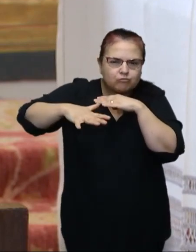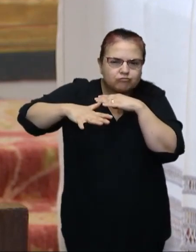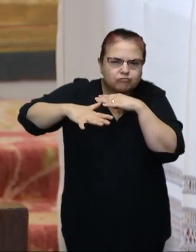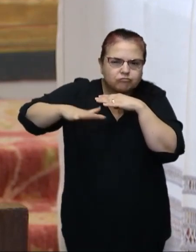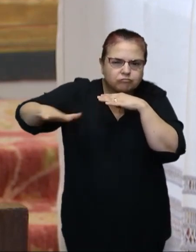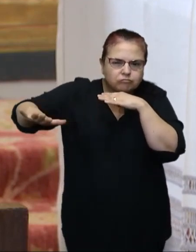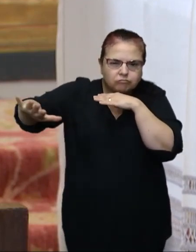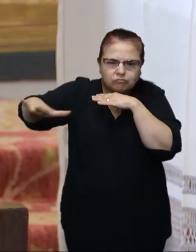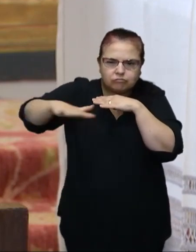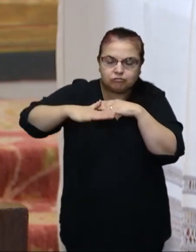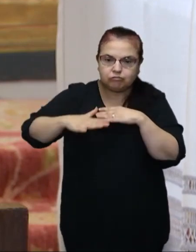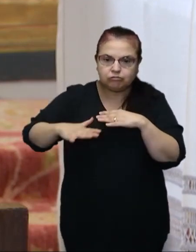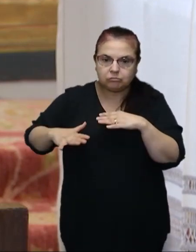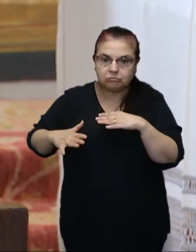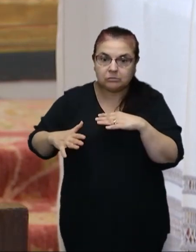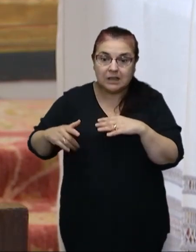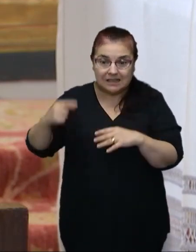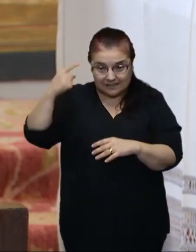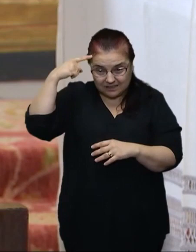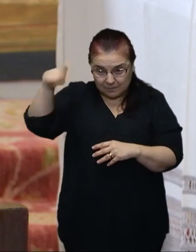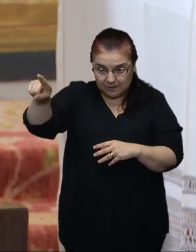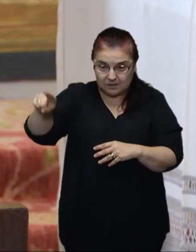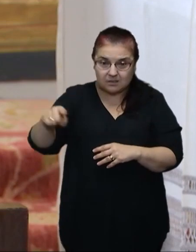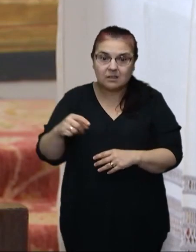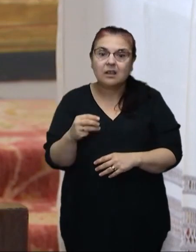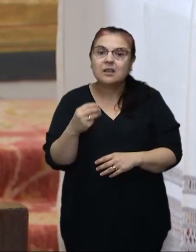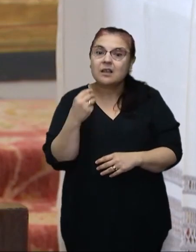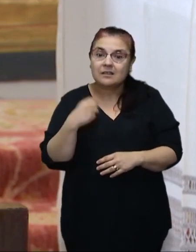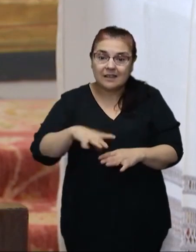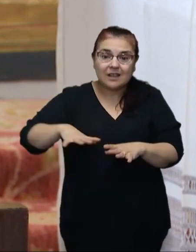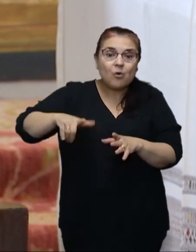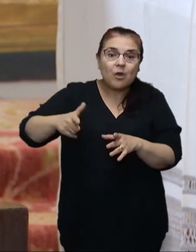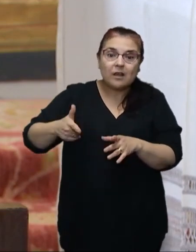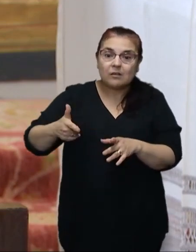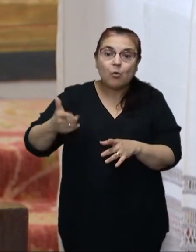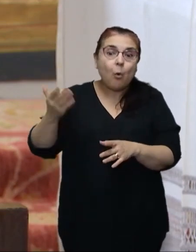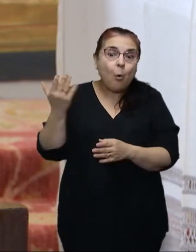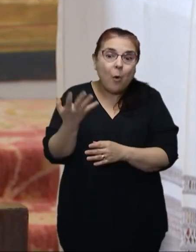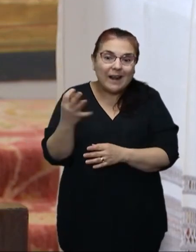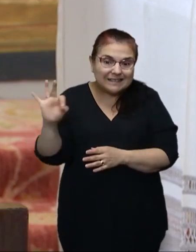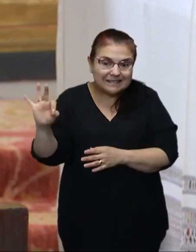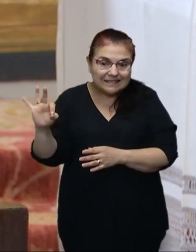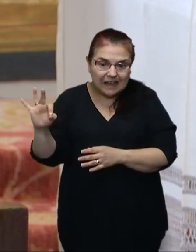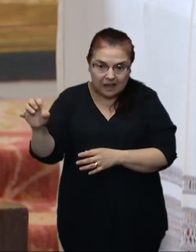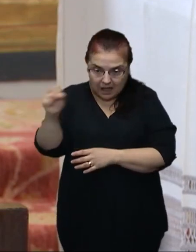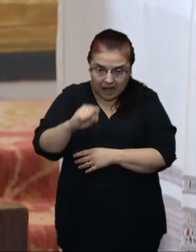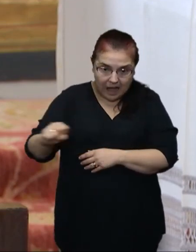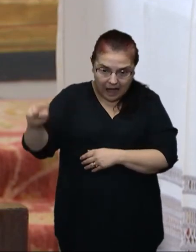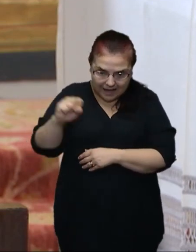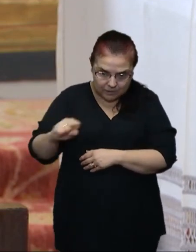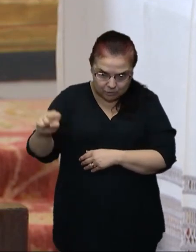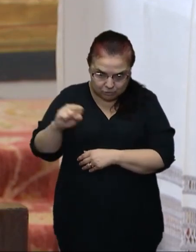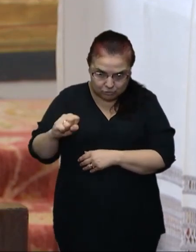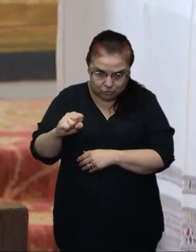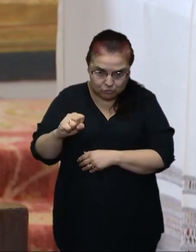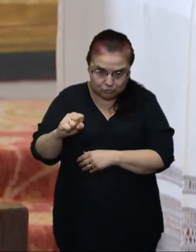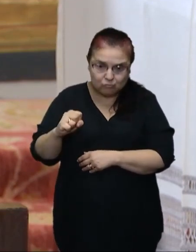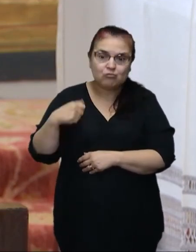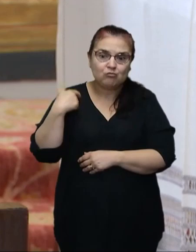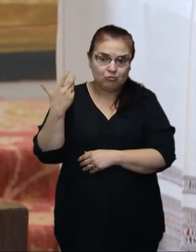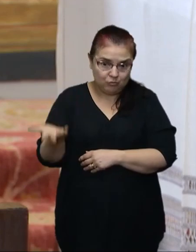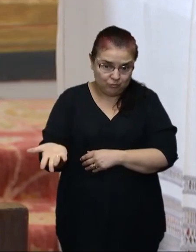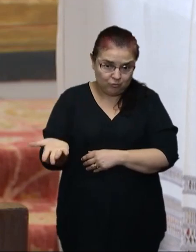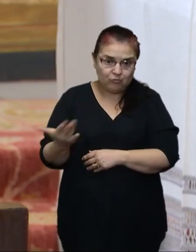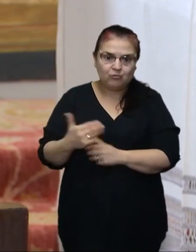38 años, sabéis que en el desierto el pueblo de Israel estuvo 40 años, tuvo 38 años más